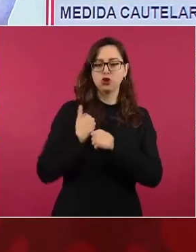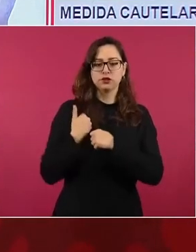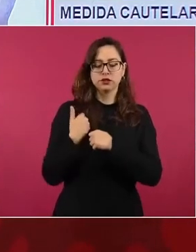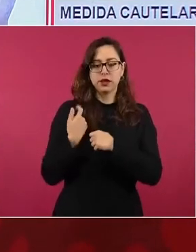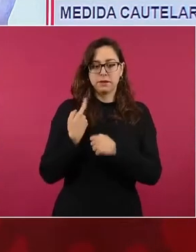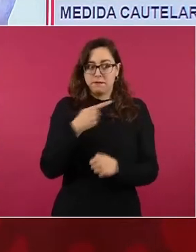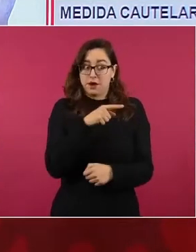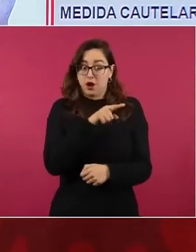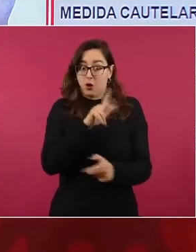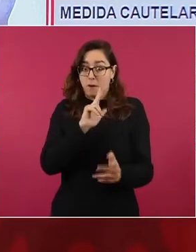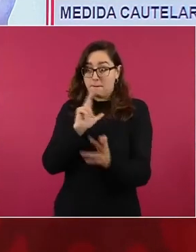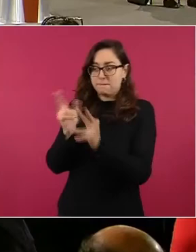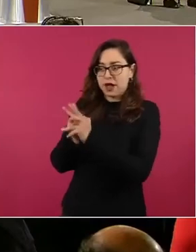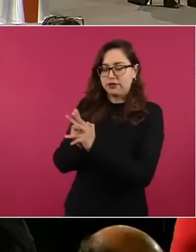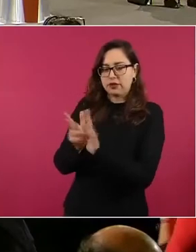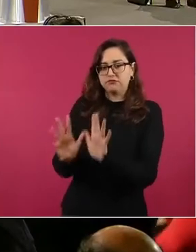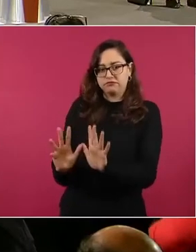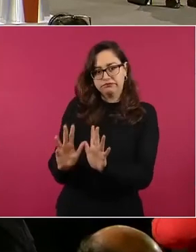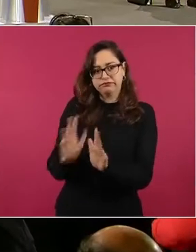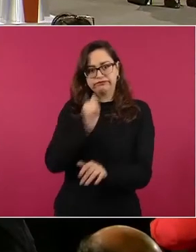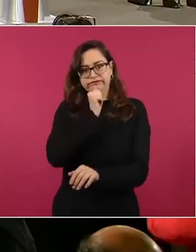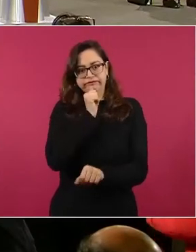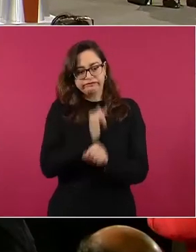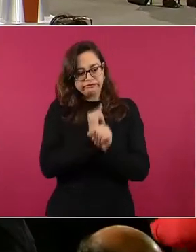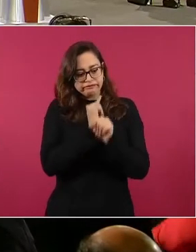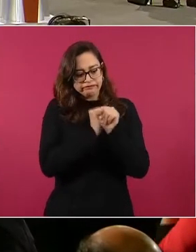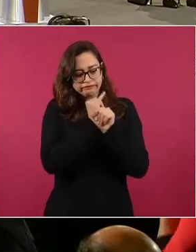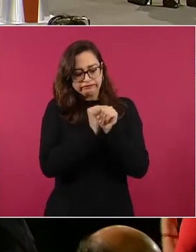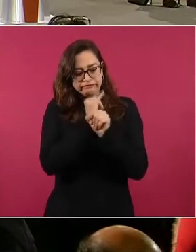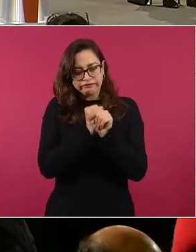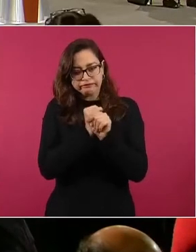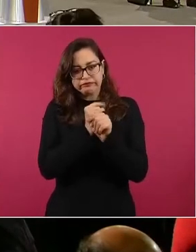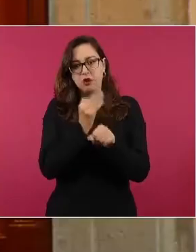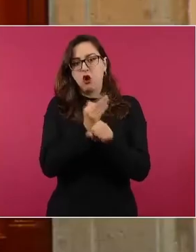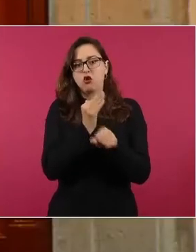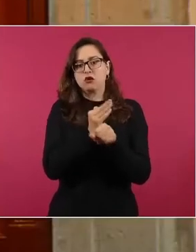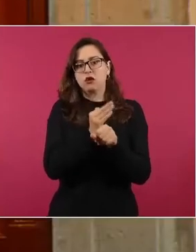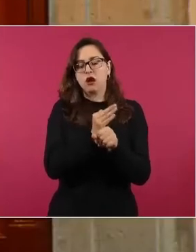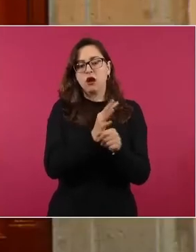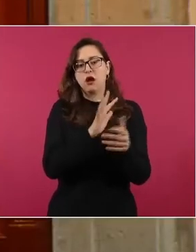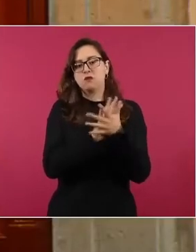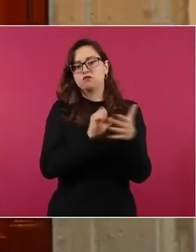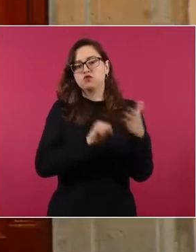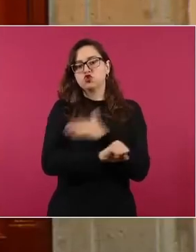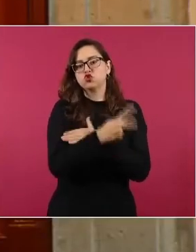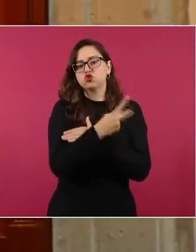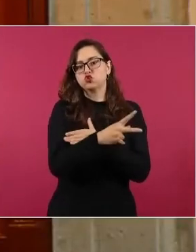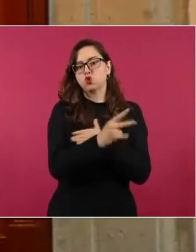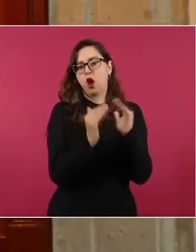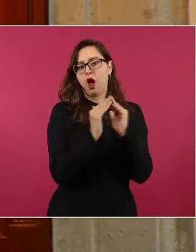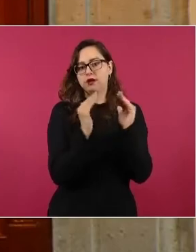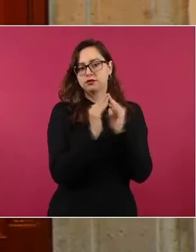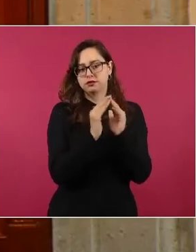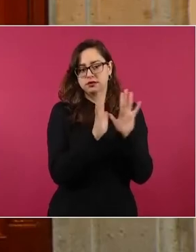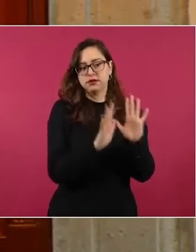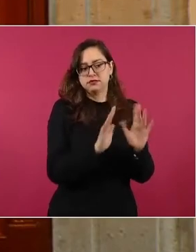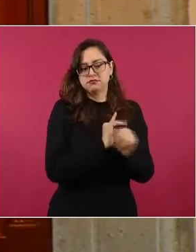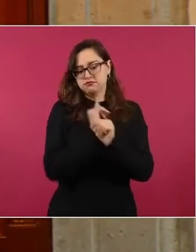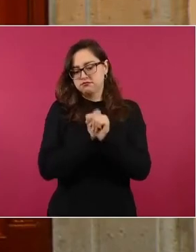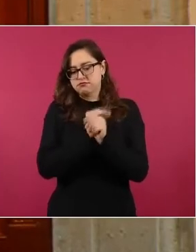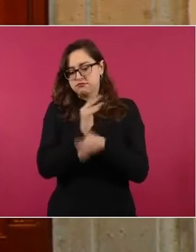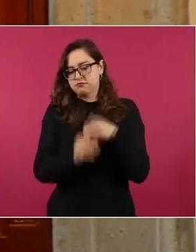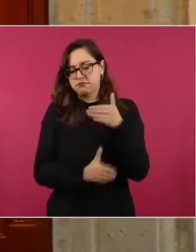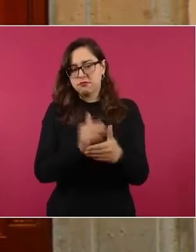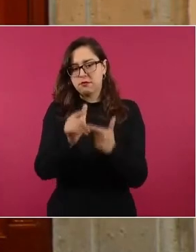vinculado a proceso con la medida cautelar de arraigo domiciliario y se continúa con la investigación sobre este